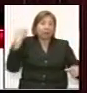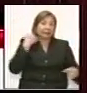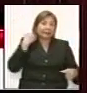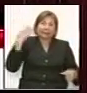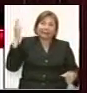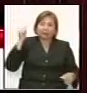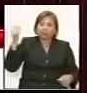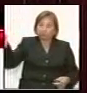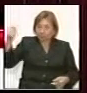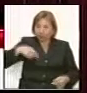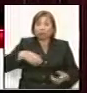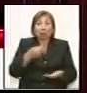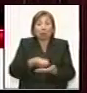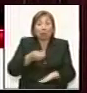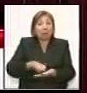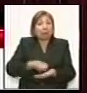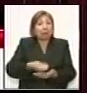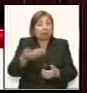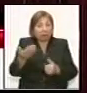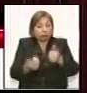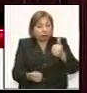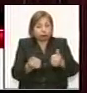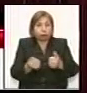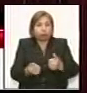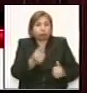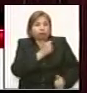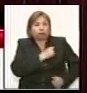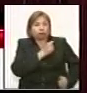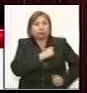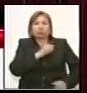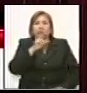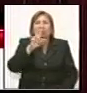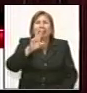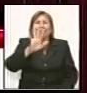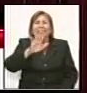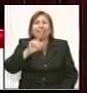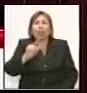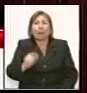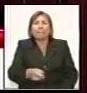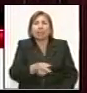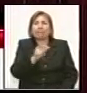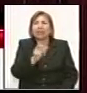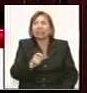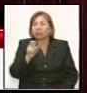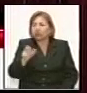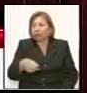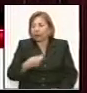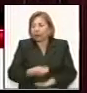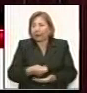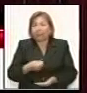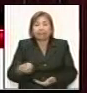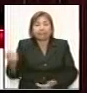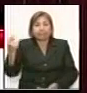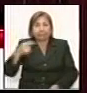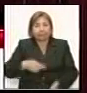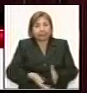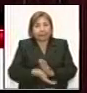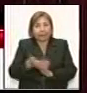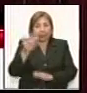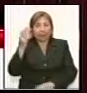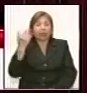les pagó sus pasajes, inclusive. Era un ejército de 25.000 personas. Les pagó sus pasajes para que regresen a España